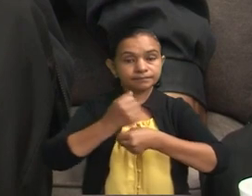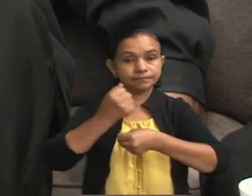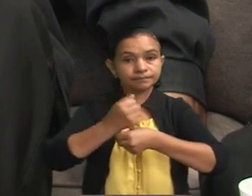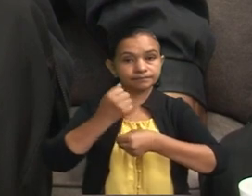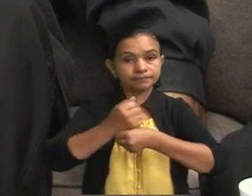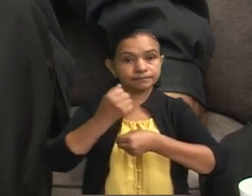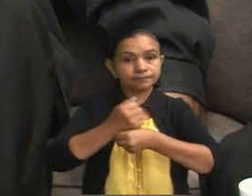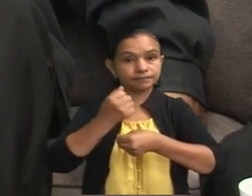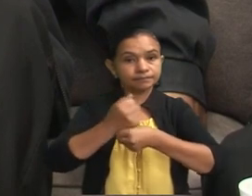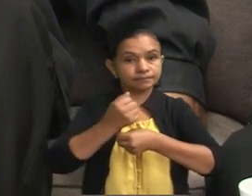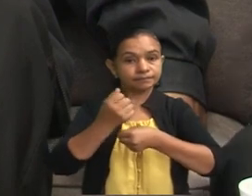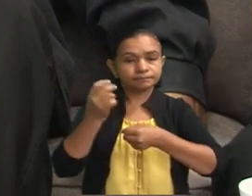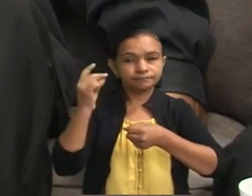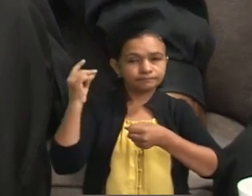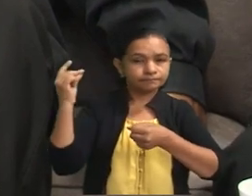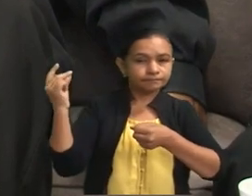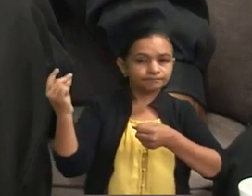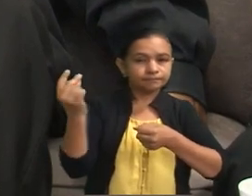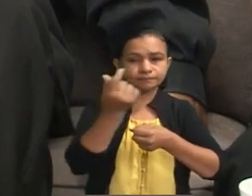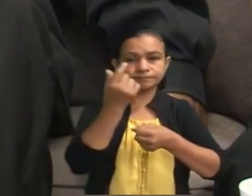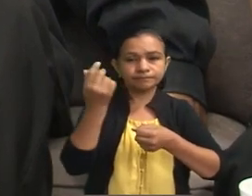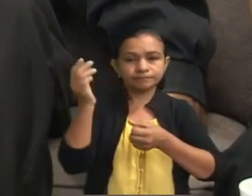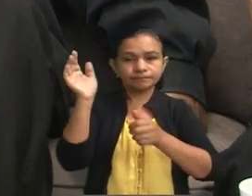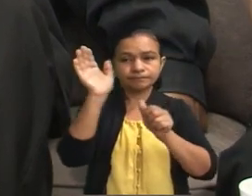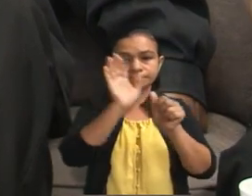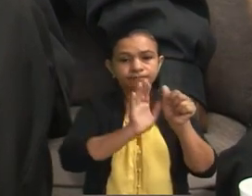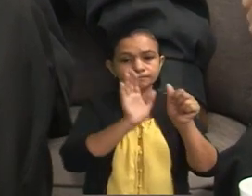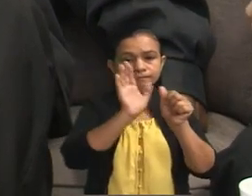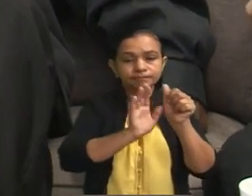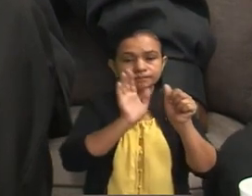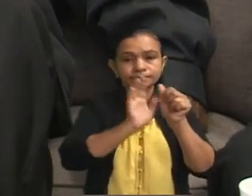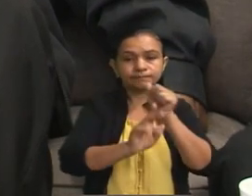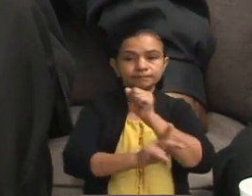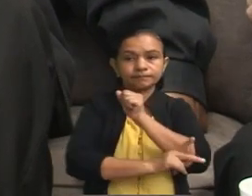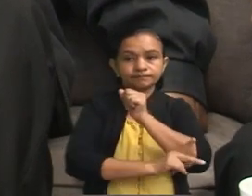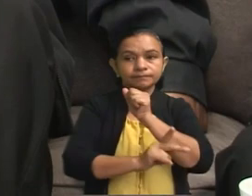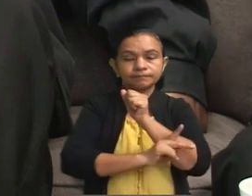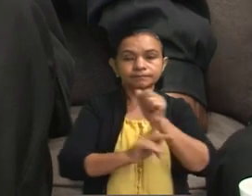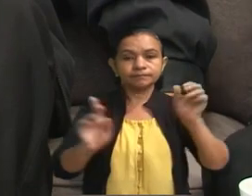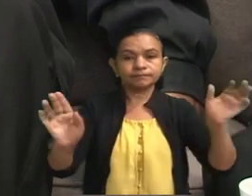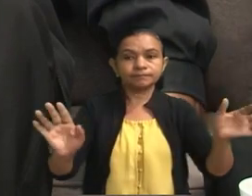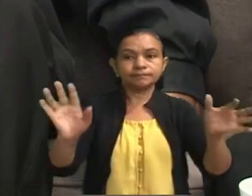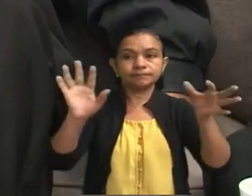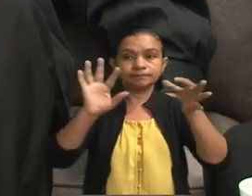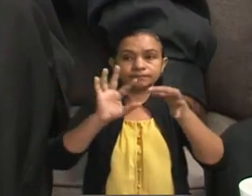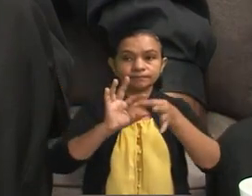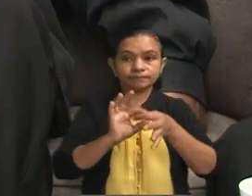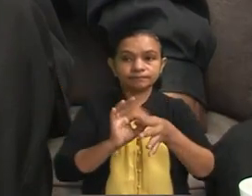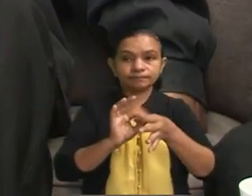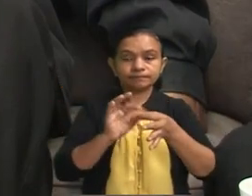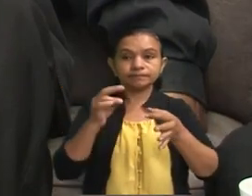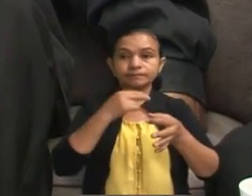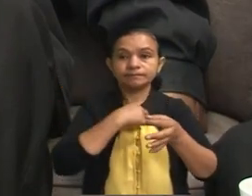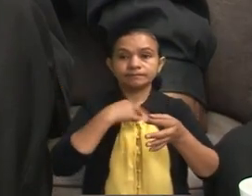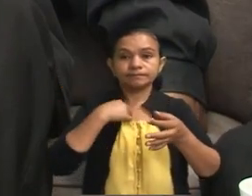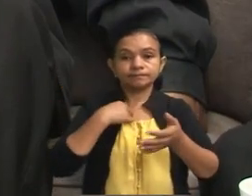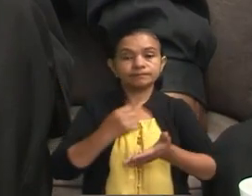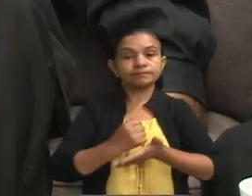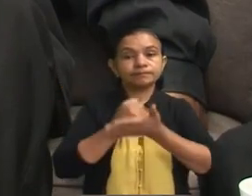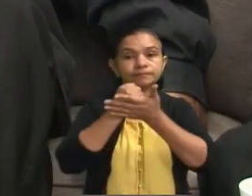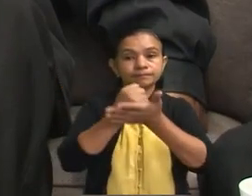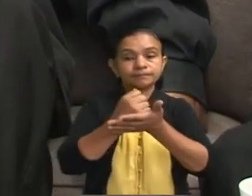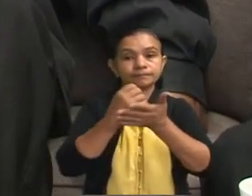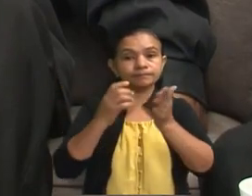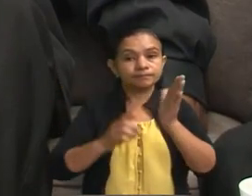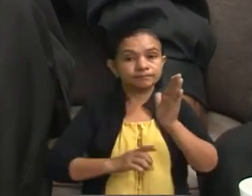muy, muy eficaz a nivel de cada país, sino de manera conjunta. Esto ha permitido avanzar,